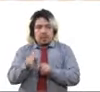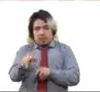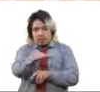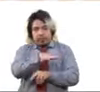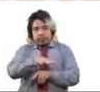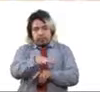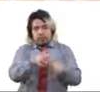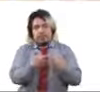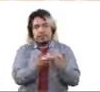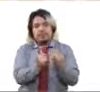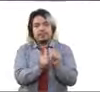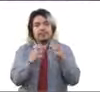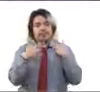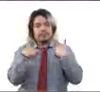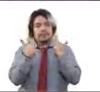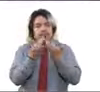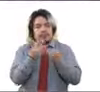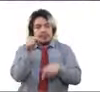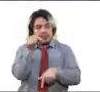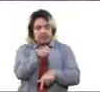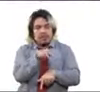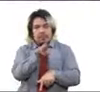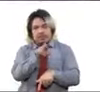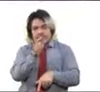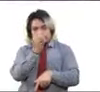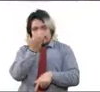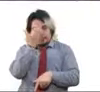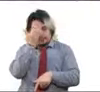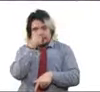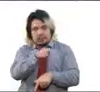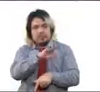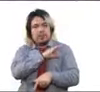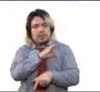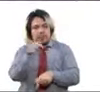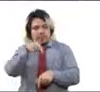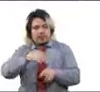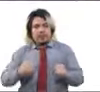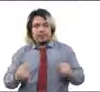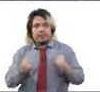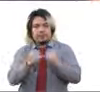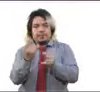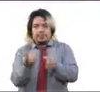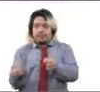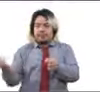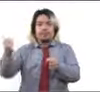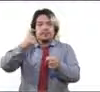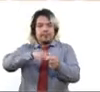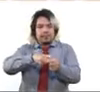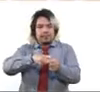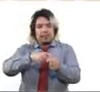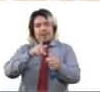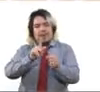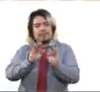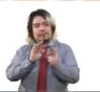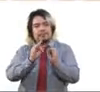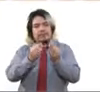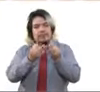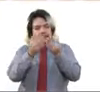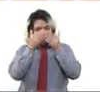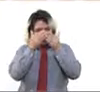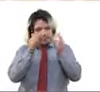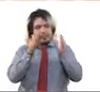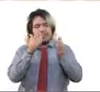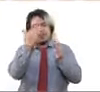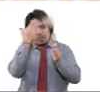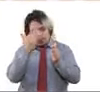reconocer a partir de un esquema de incorporación a nuestro instituto en otra perspectiva. Yo sé que cada semestre les